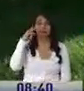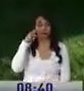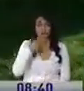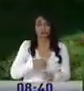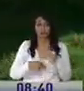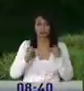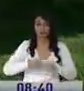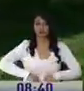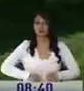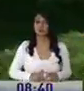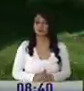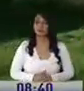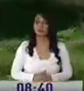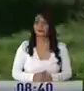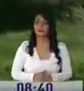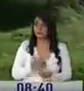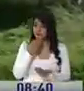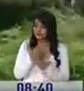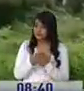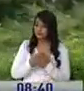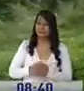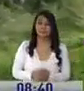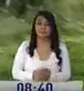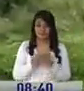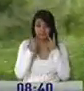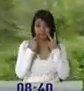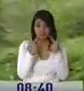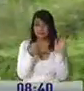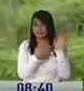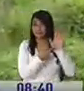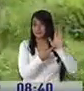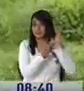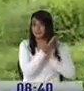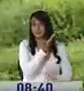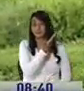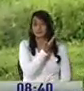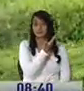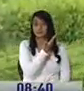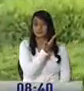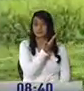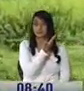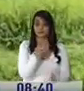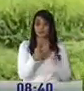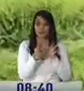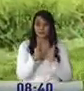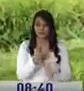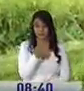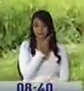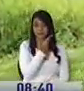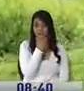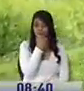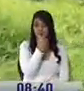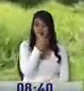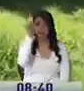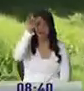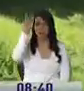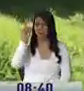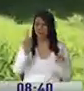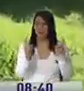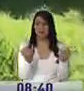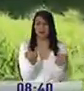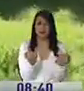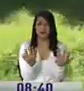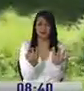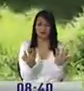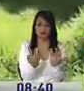ver Muchísimas gracias Bueno miren aquí en las imágenes compañeros Alison Roberto amigos hay grafitis y esta realmente puede ser una